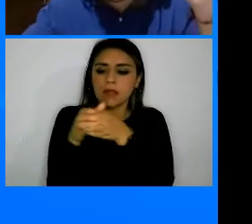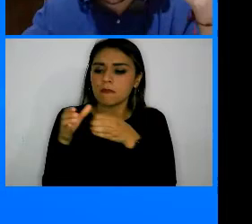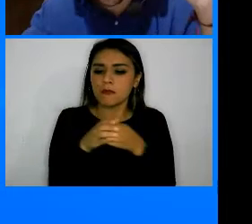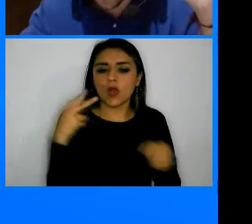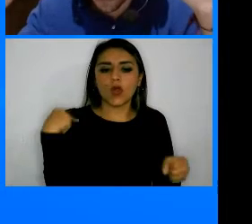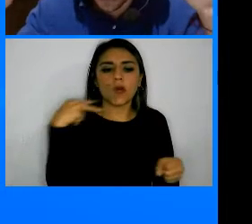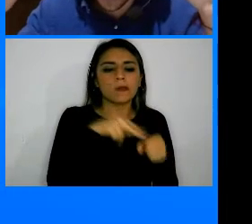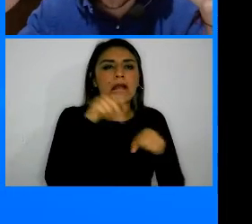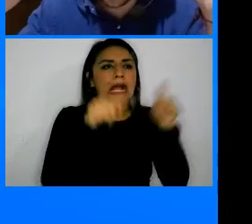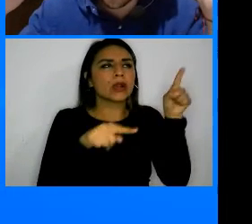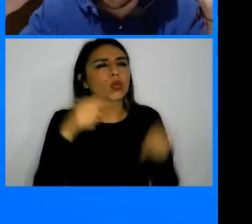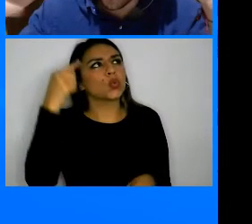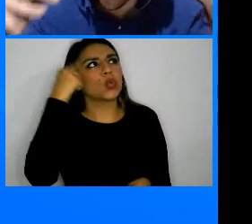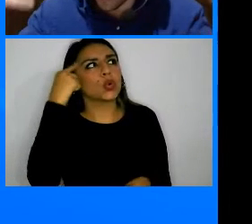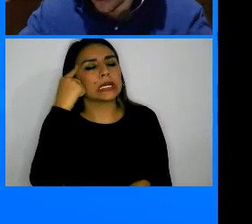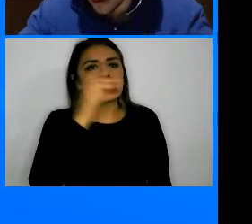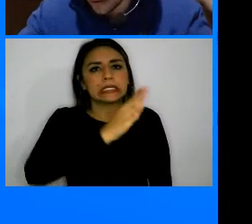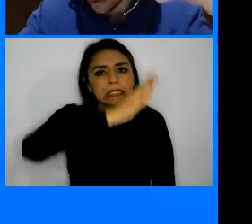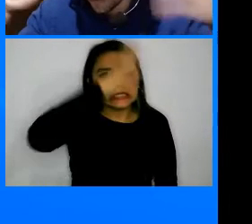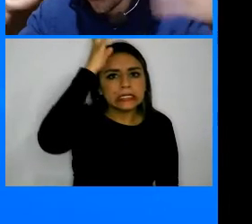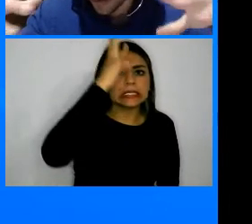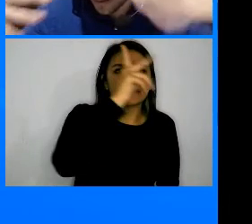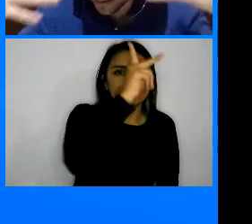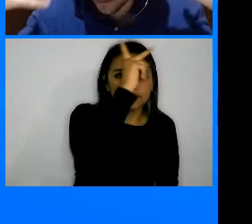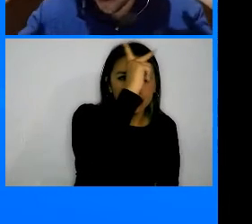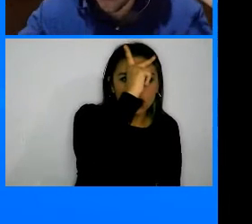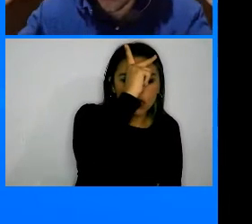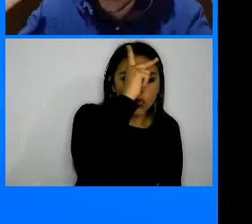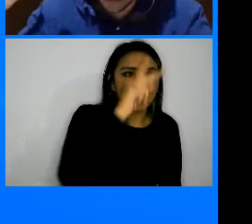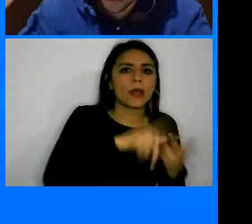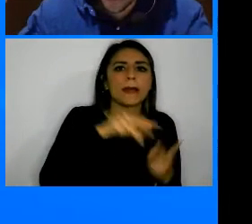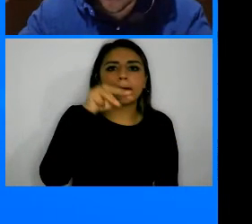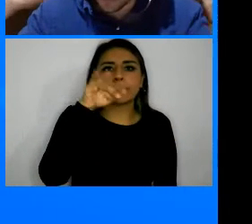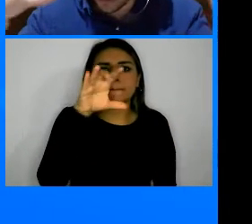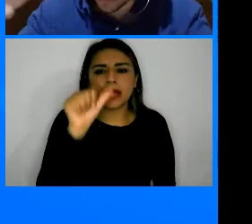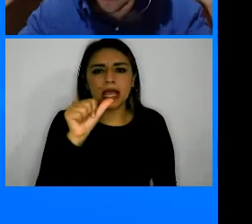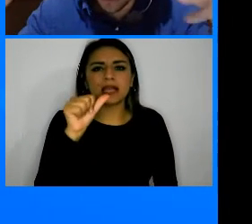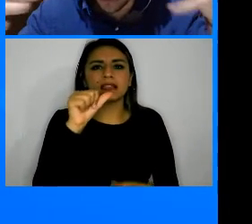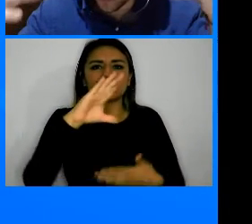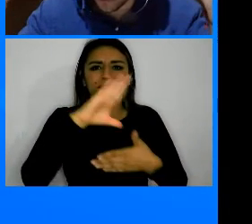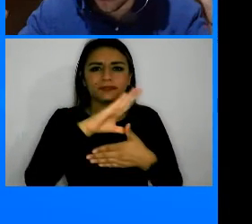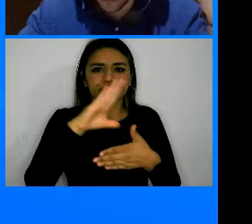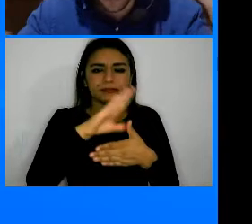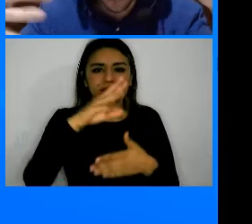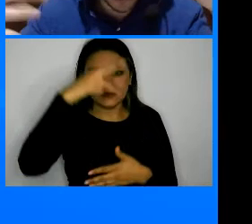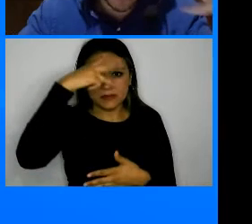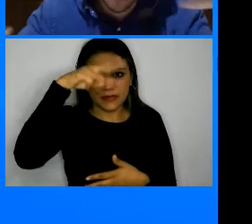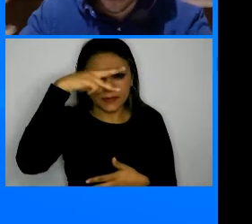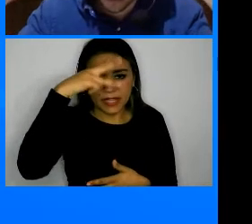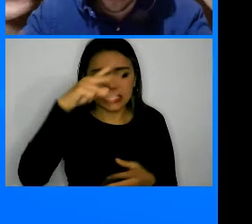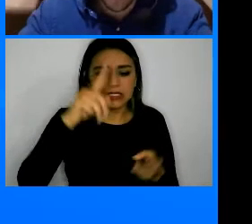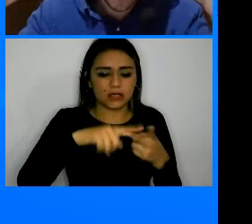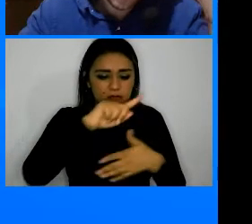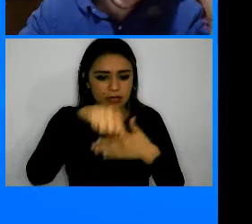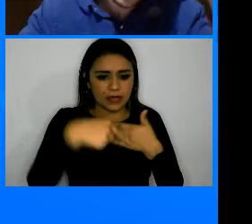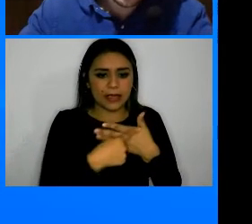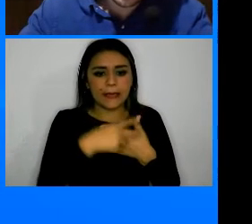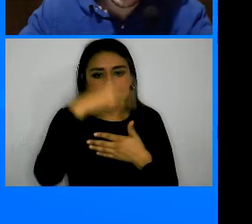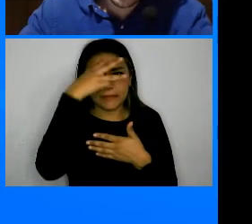alguna noción sobre los incas en el Perú, los mayas en Centroamérica, los aztecas en el actual territorio, digamos,